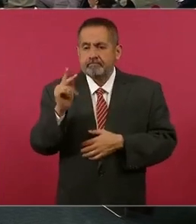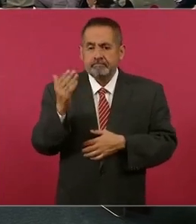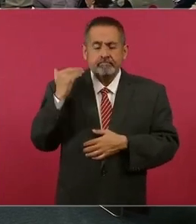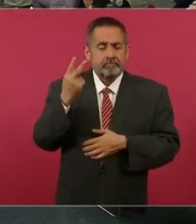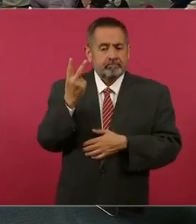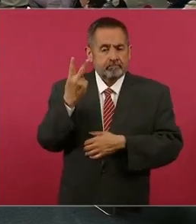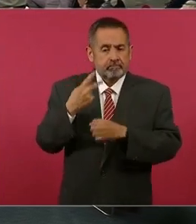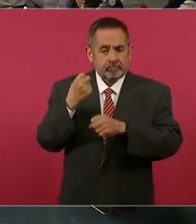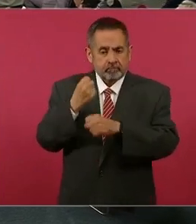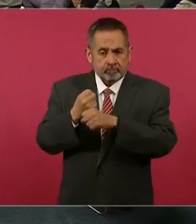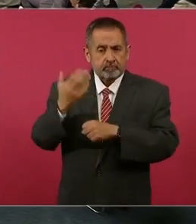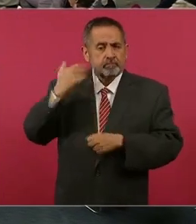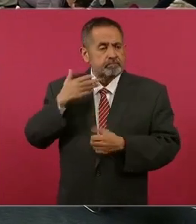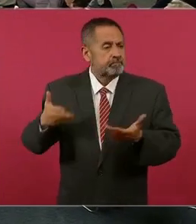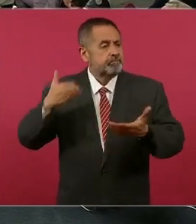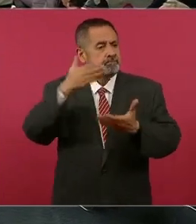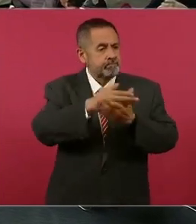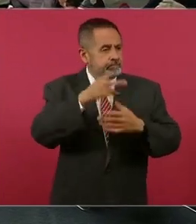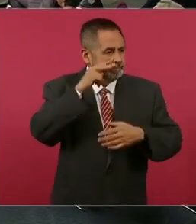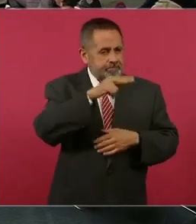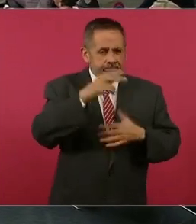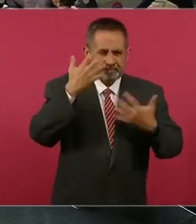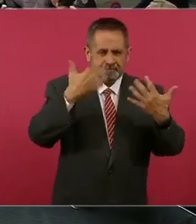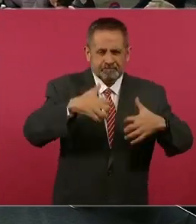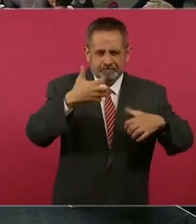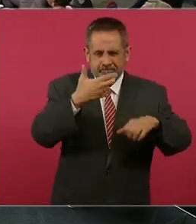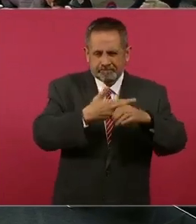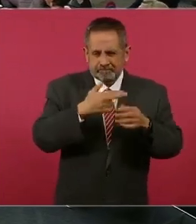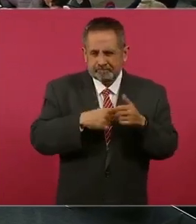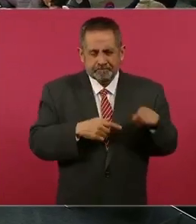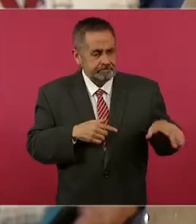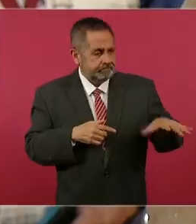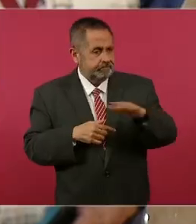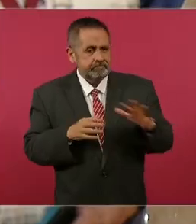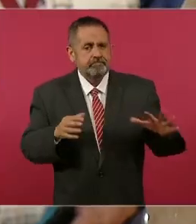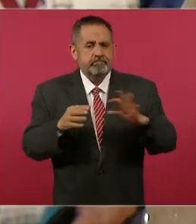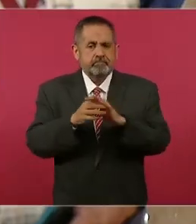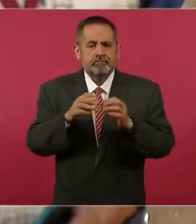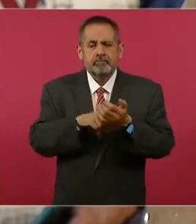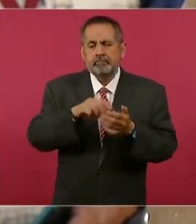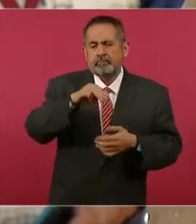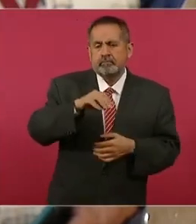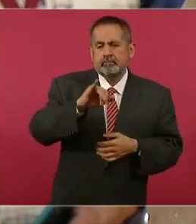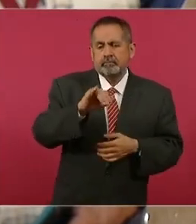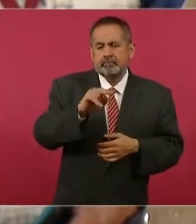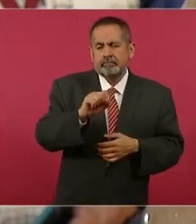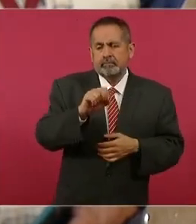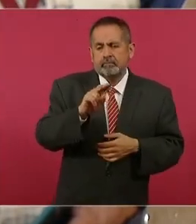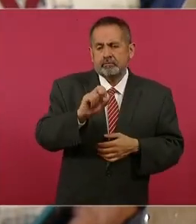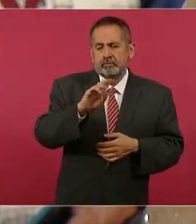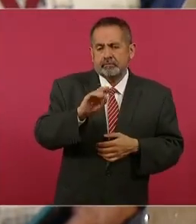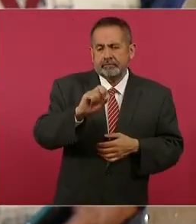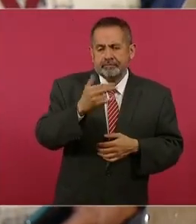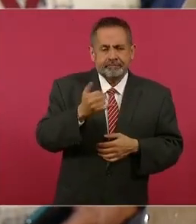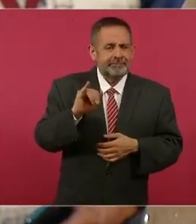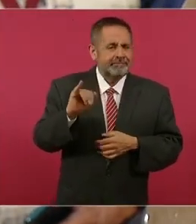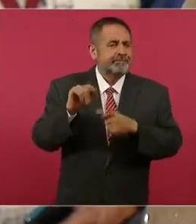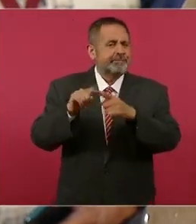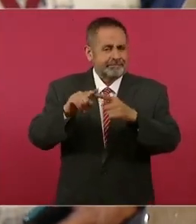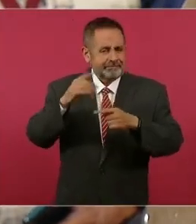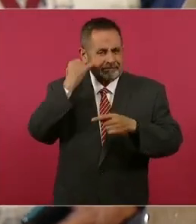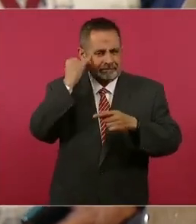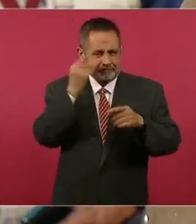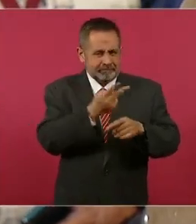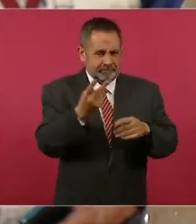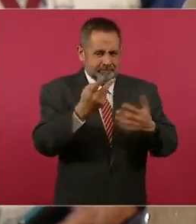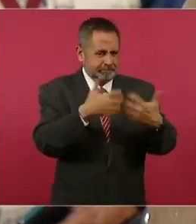usted visitó este lugar, esta empresa, esta paraestatal que está ligada con Mitsubishi, empresa japonesa, y